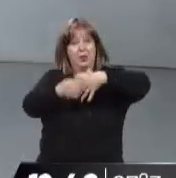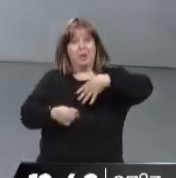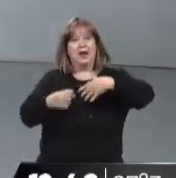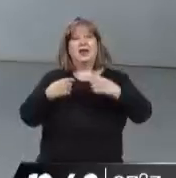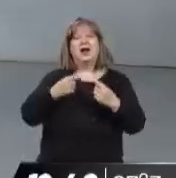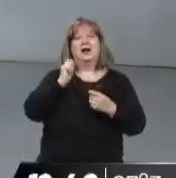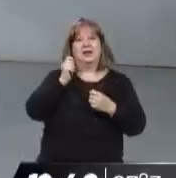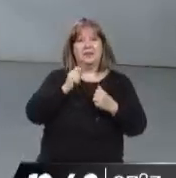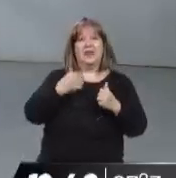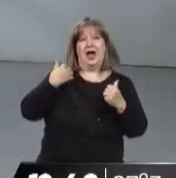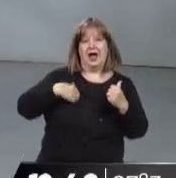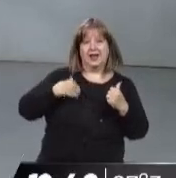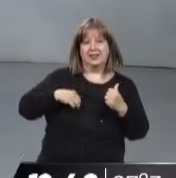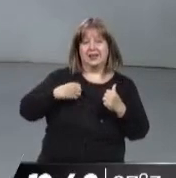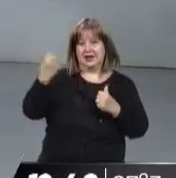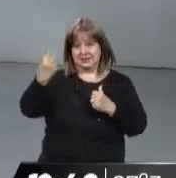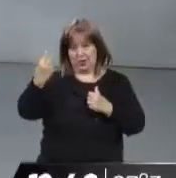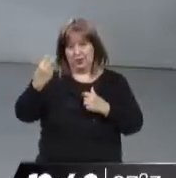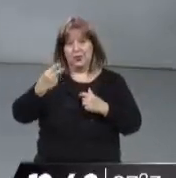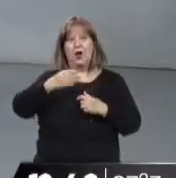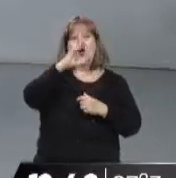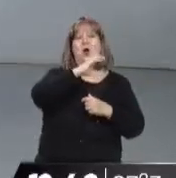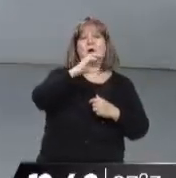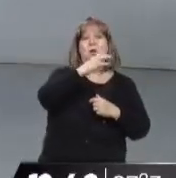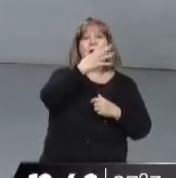España? Bueno, Argentina estaría en el segundo lugar. Colombia,